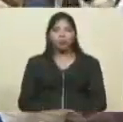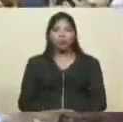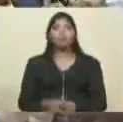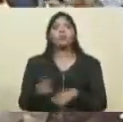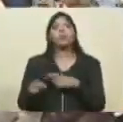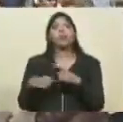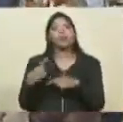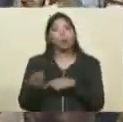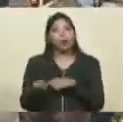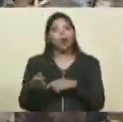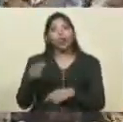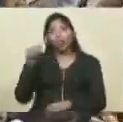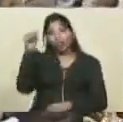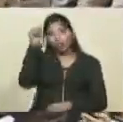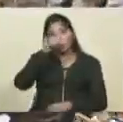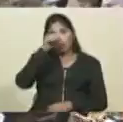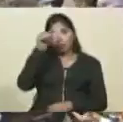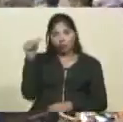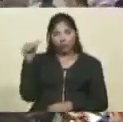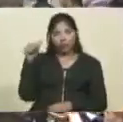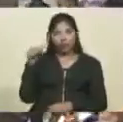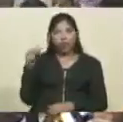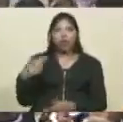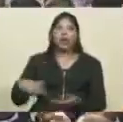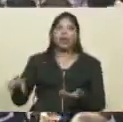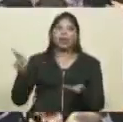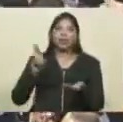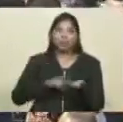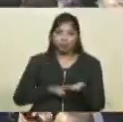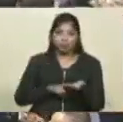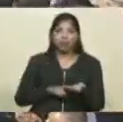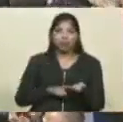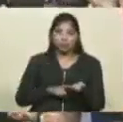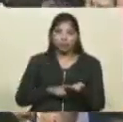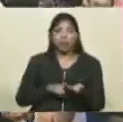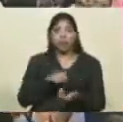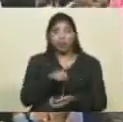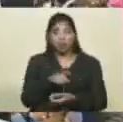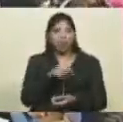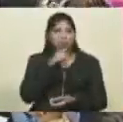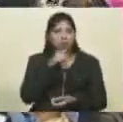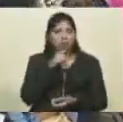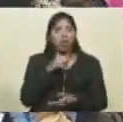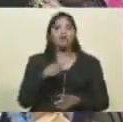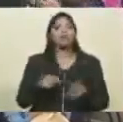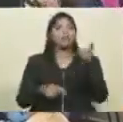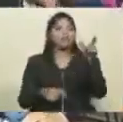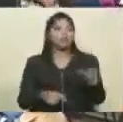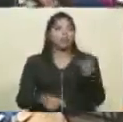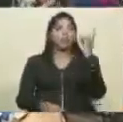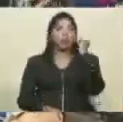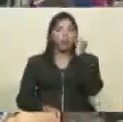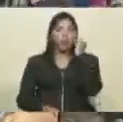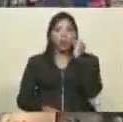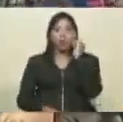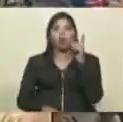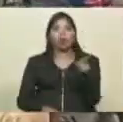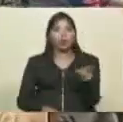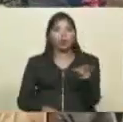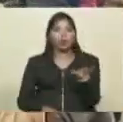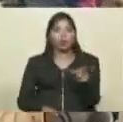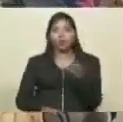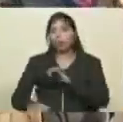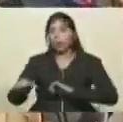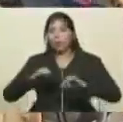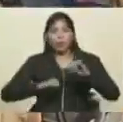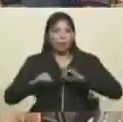domingo, en días próximos pasados, a repetir el proceso. Y ahí estuvo Dionisia, triunfadora, volando por los